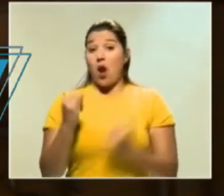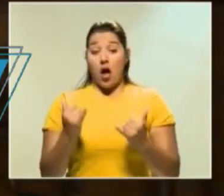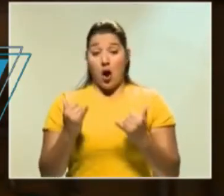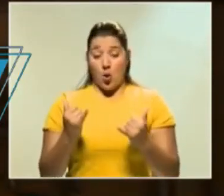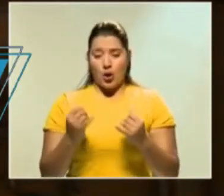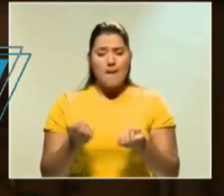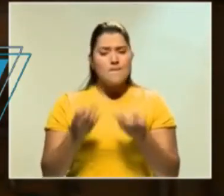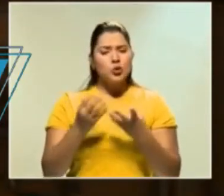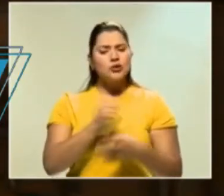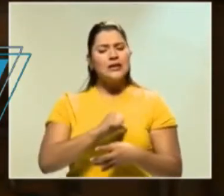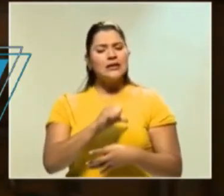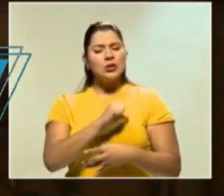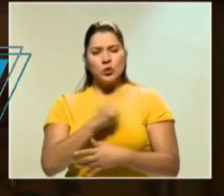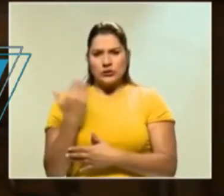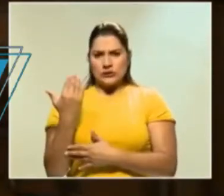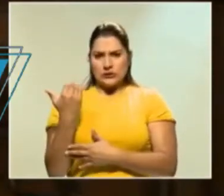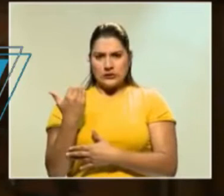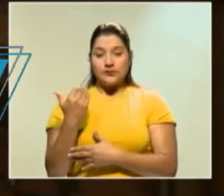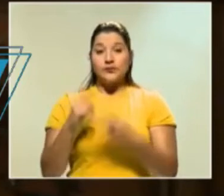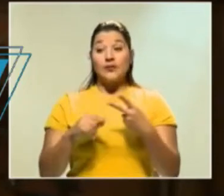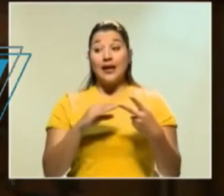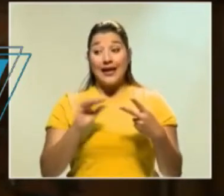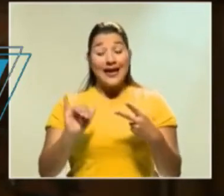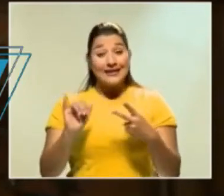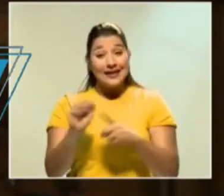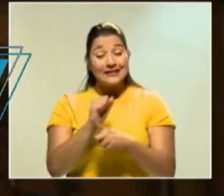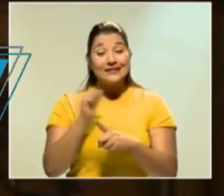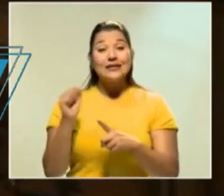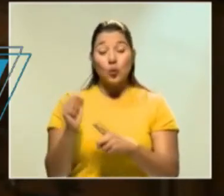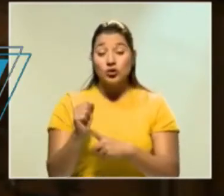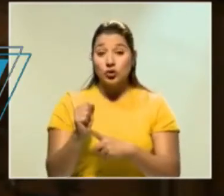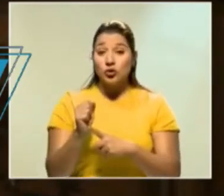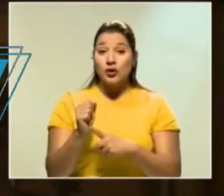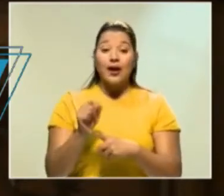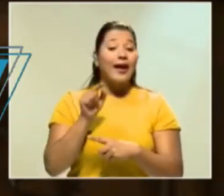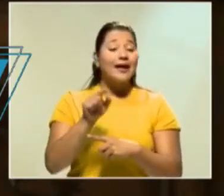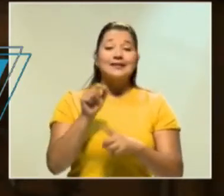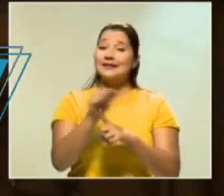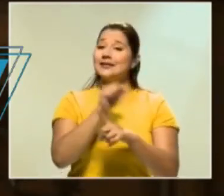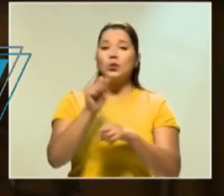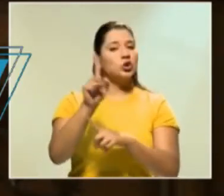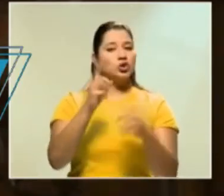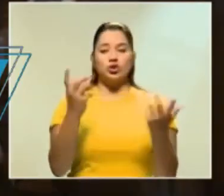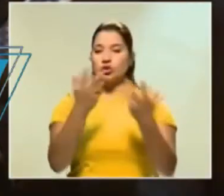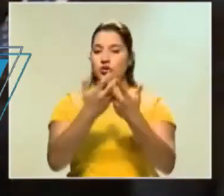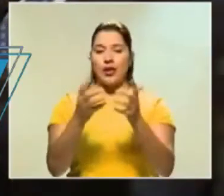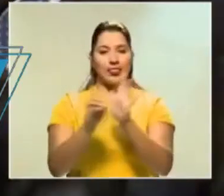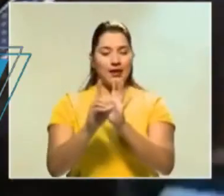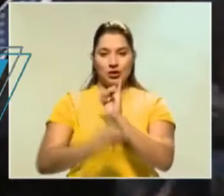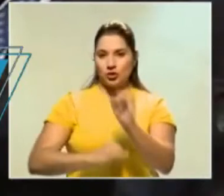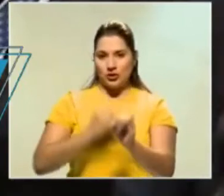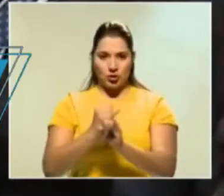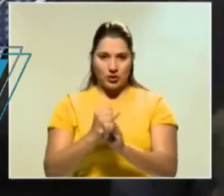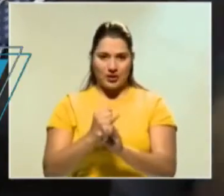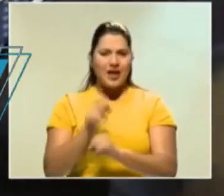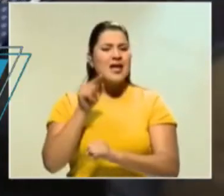que está provocando esta crisis es precisamente un buen ejemplo, es un acto contrario al derecho internacional. Es una